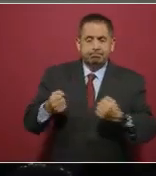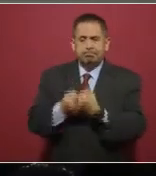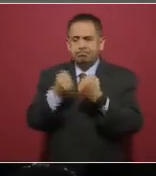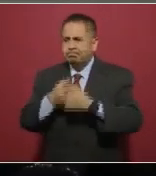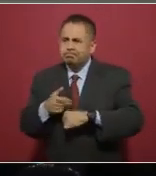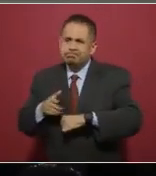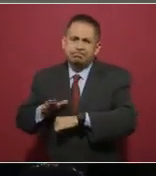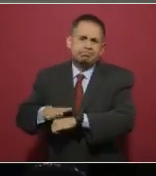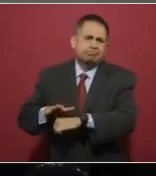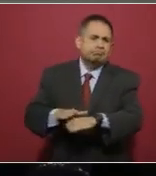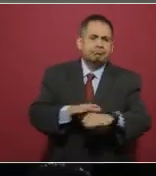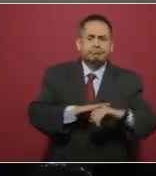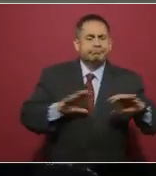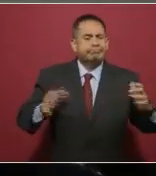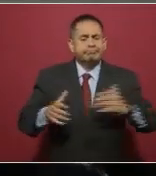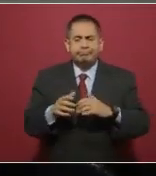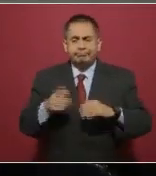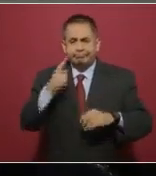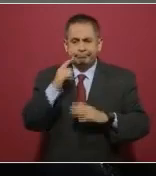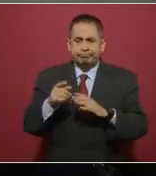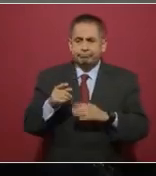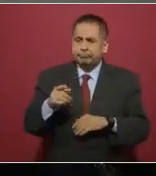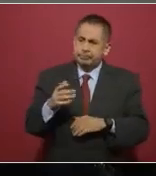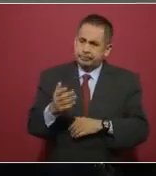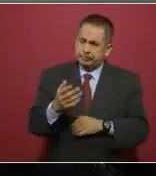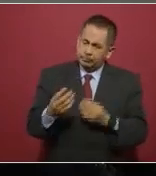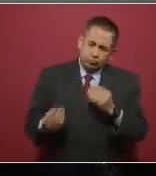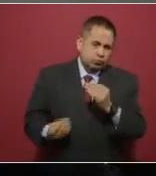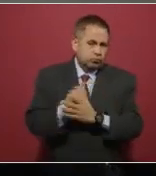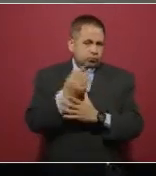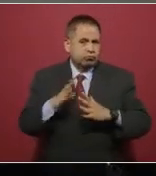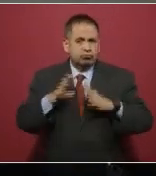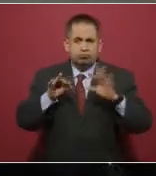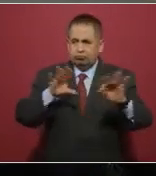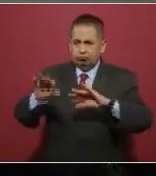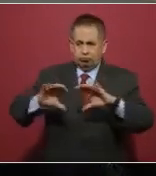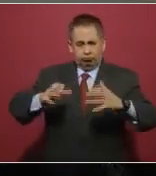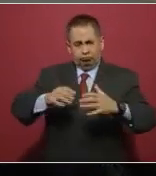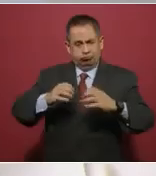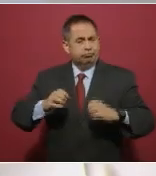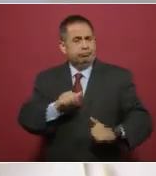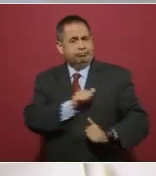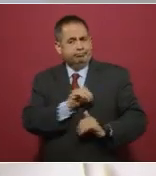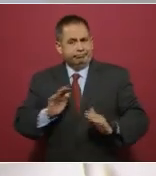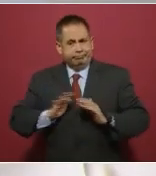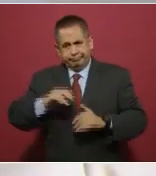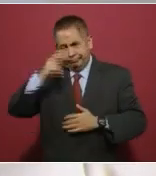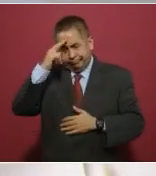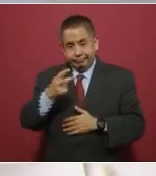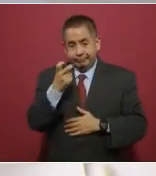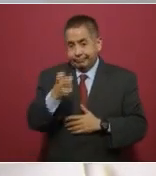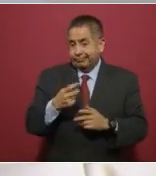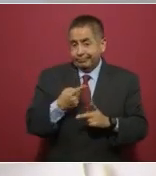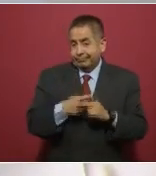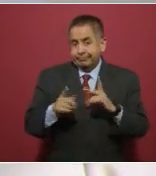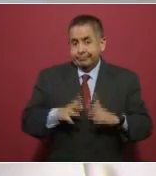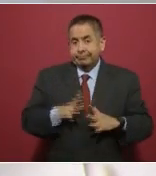la constitución del Ejército Mexicano, del actual